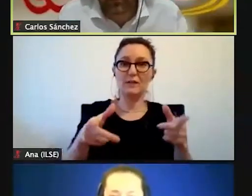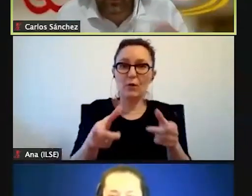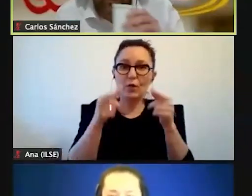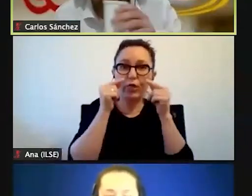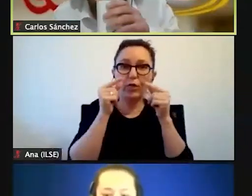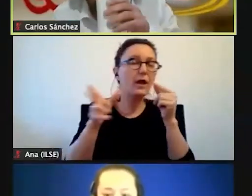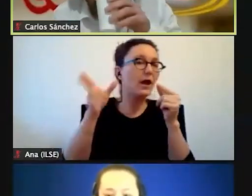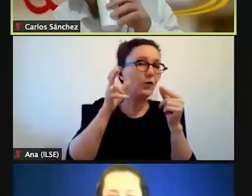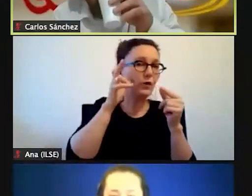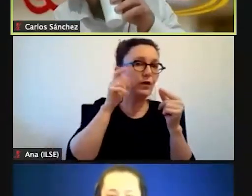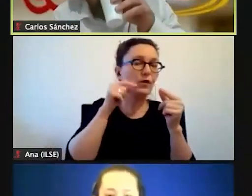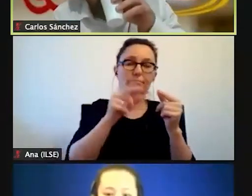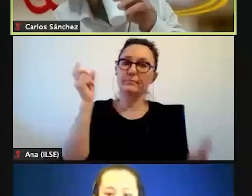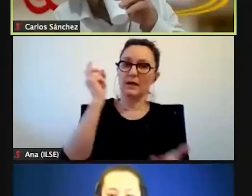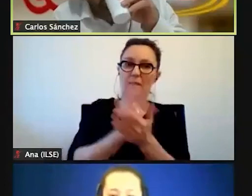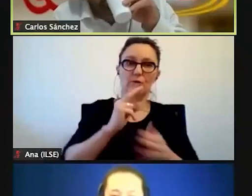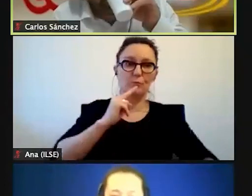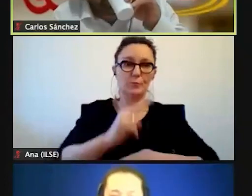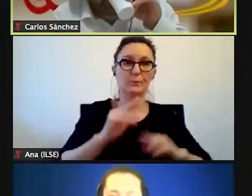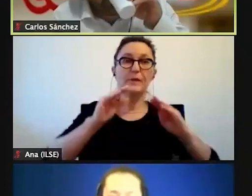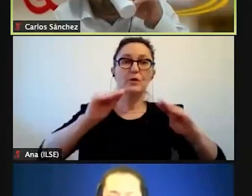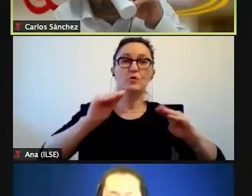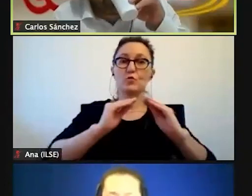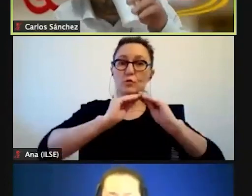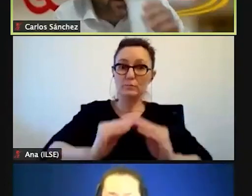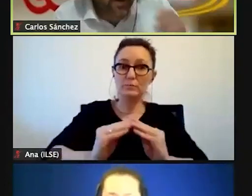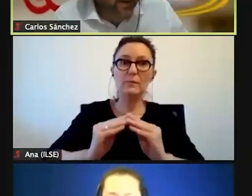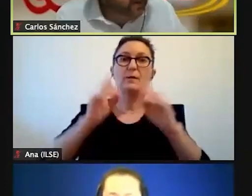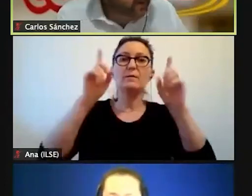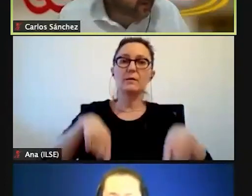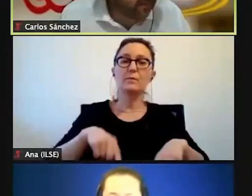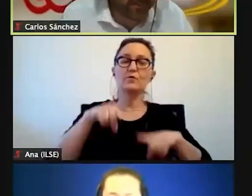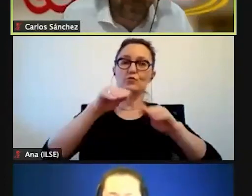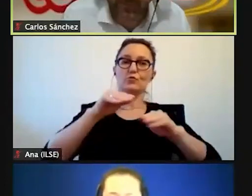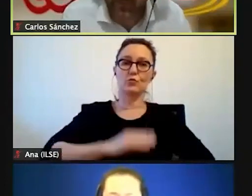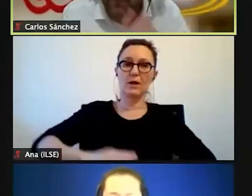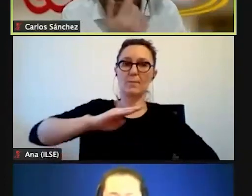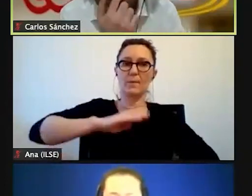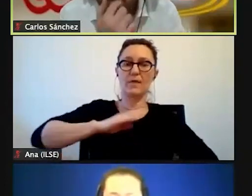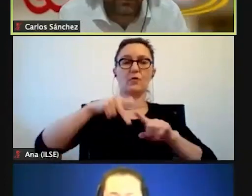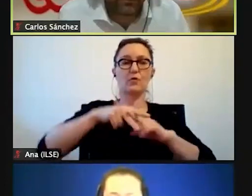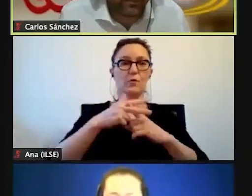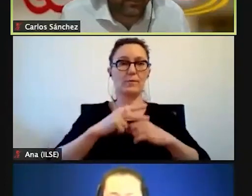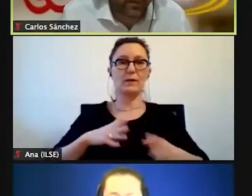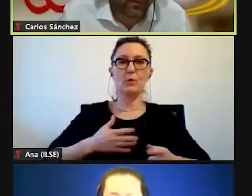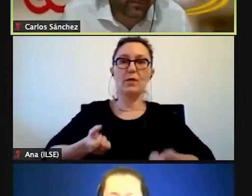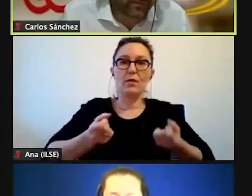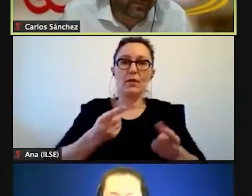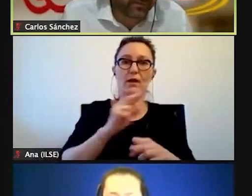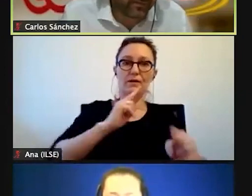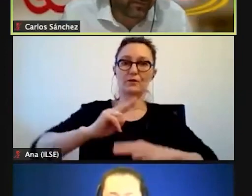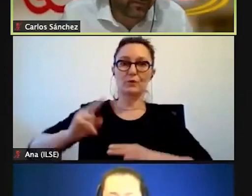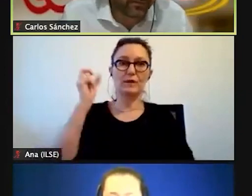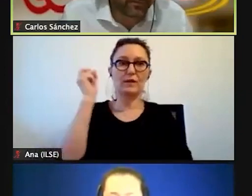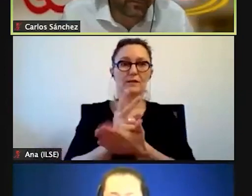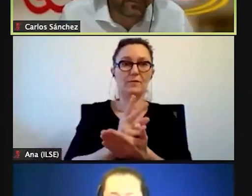audición. En su desarrollo, ha mostrado además su potencial como herramienta que puede dar respuesta a los desafíos que